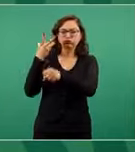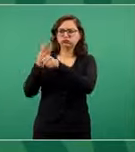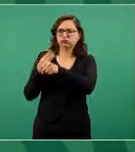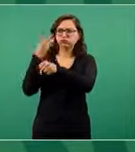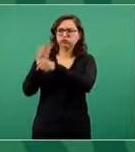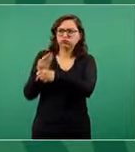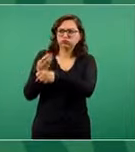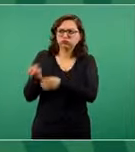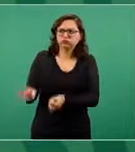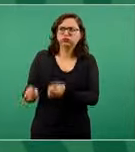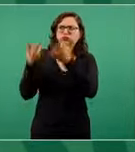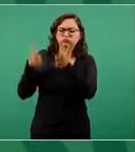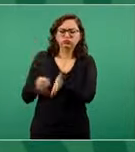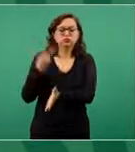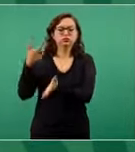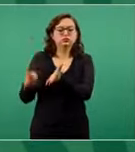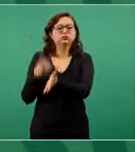Presidente, o sea,